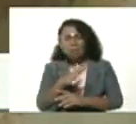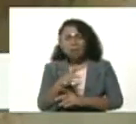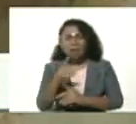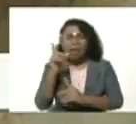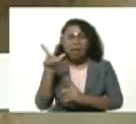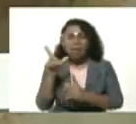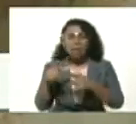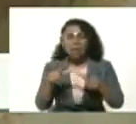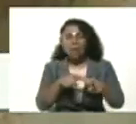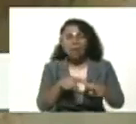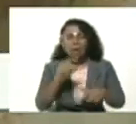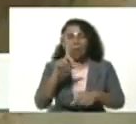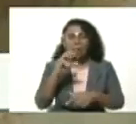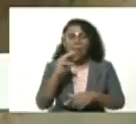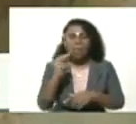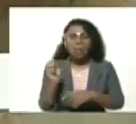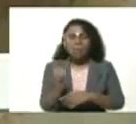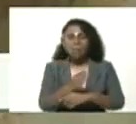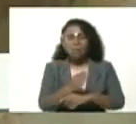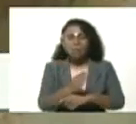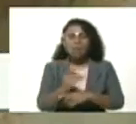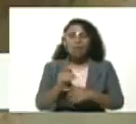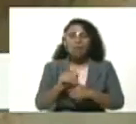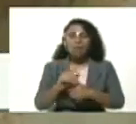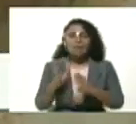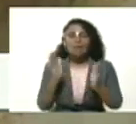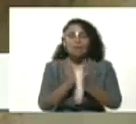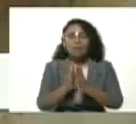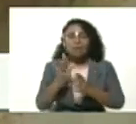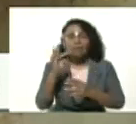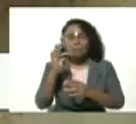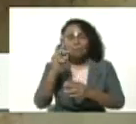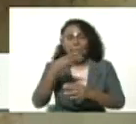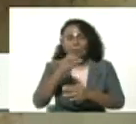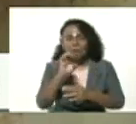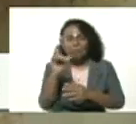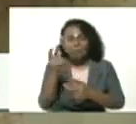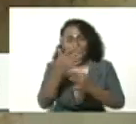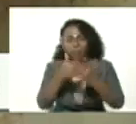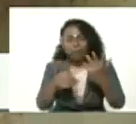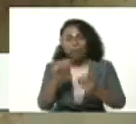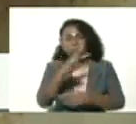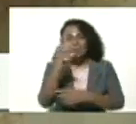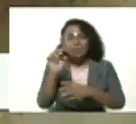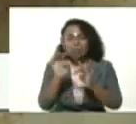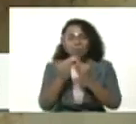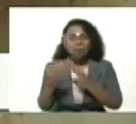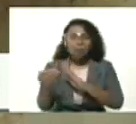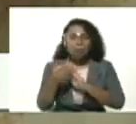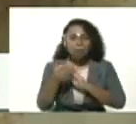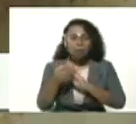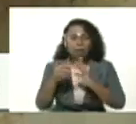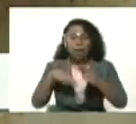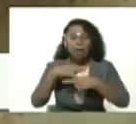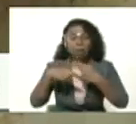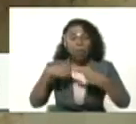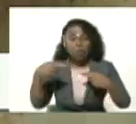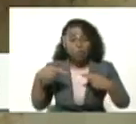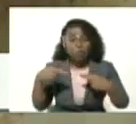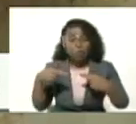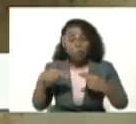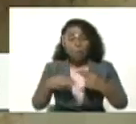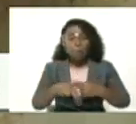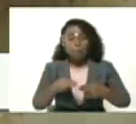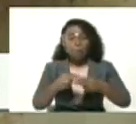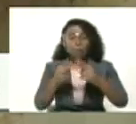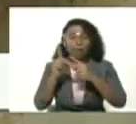Virgen, San Pedro, San Francisco, hubo cerca de 400 familias afectadas. La revolución